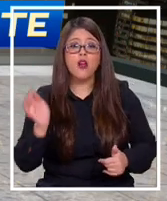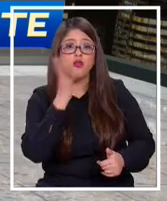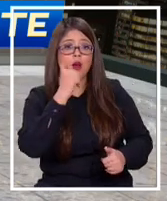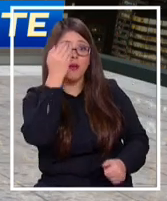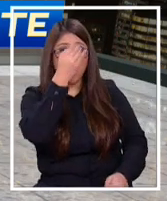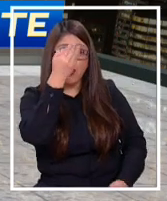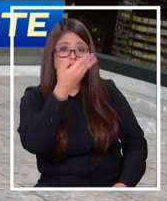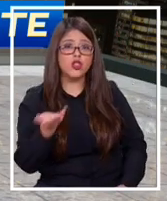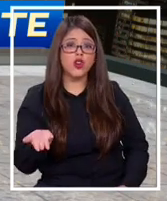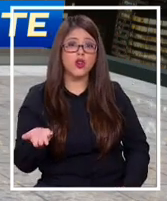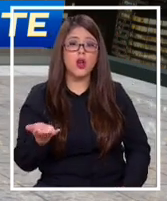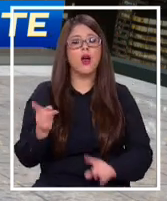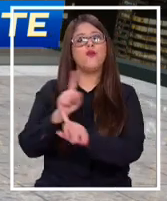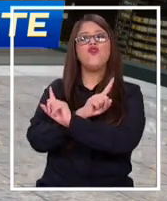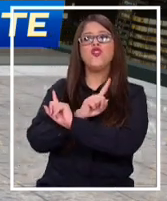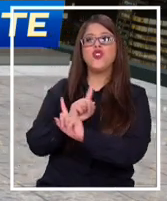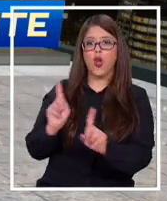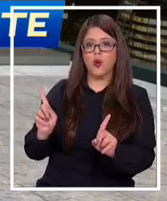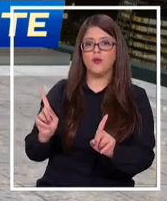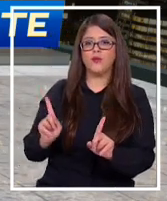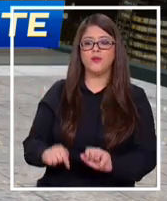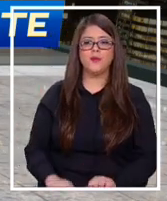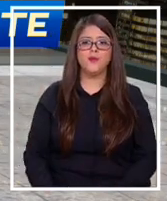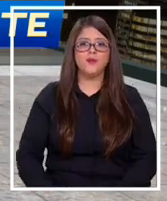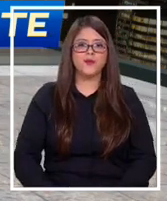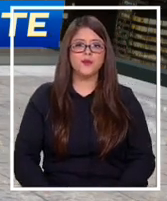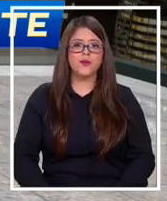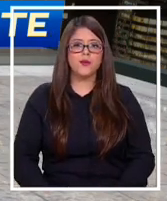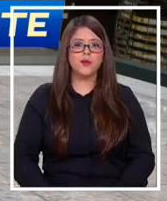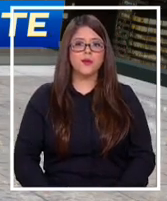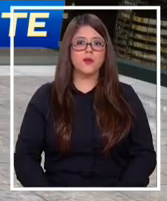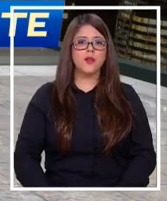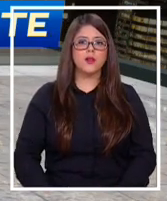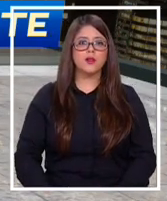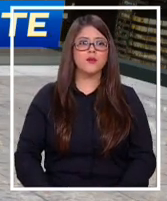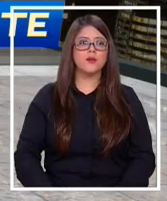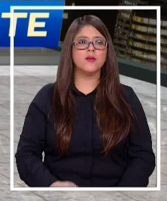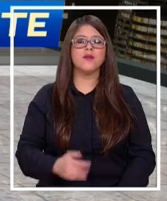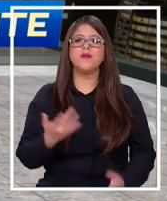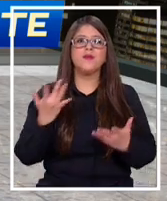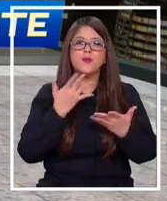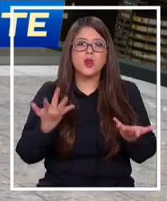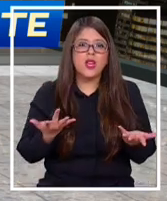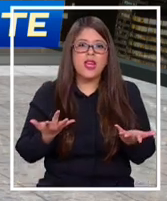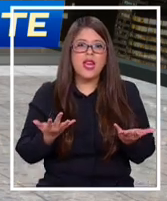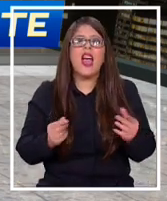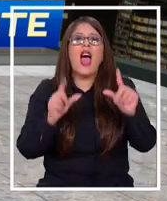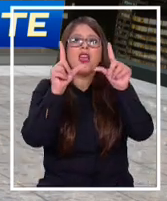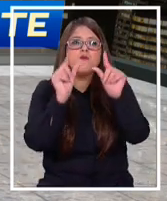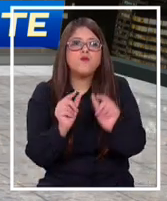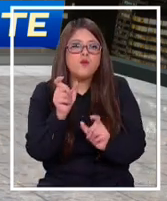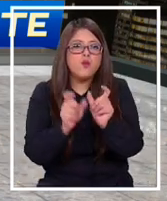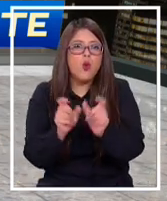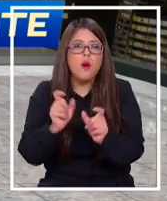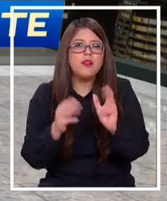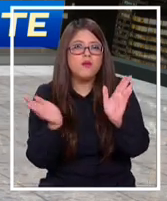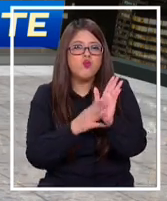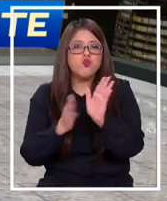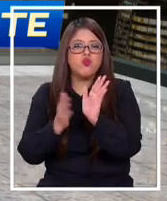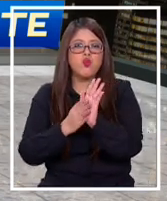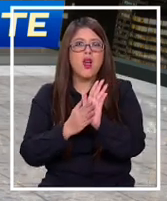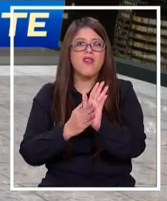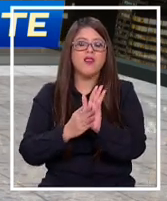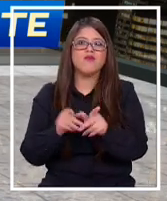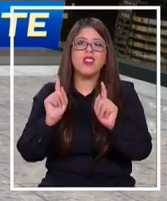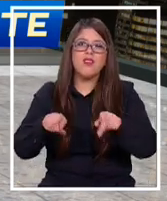ni de interés. Exacto. Porque todavía hay pocos casos documentados y